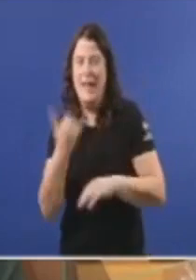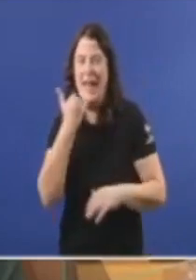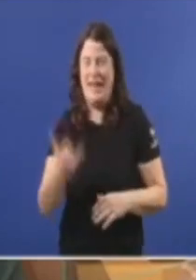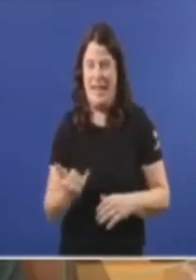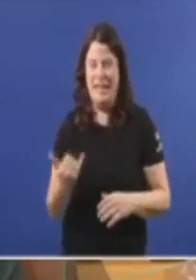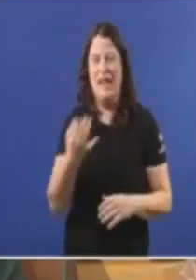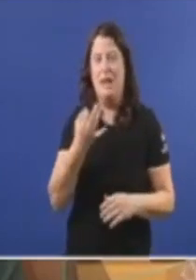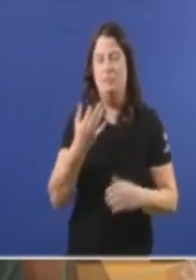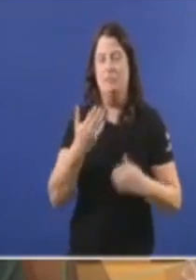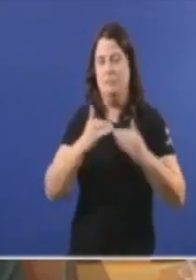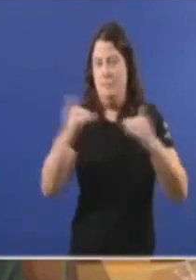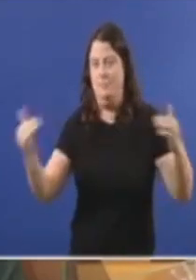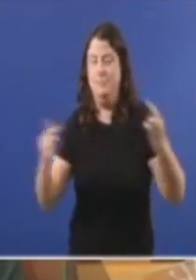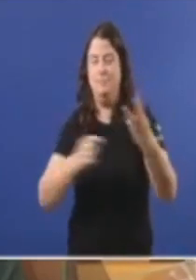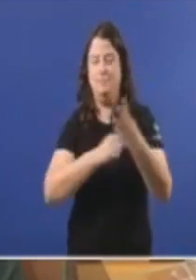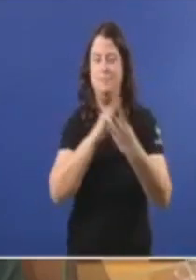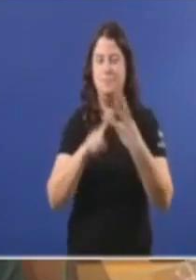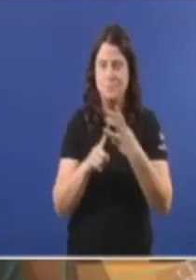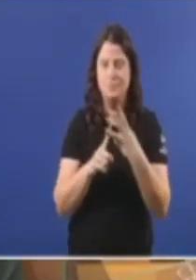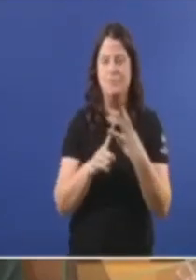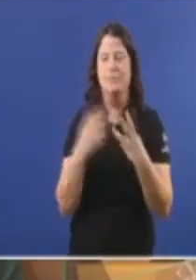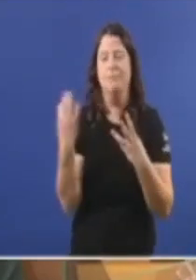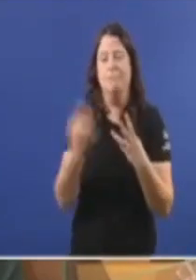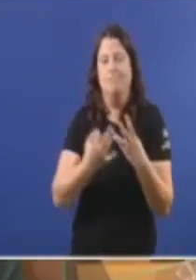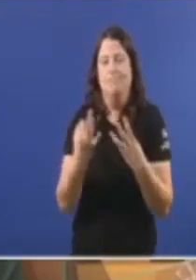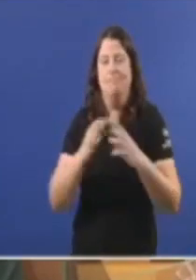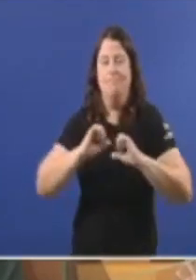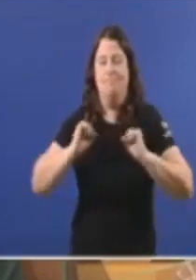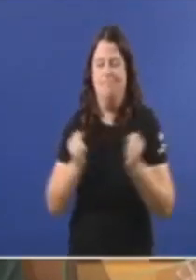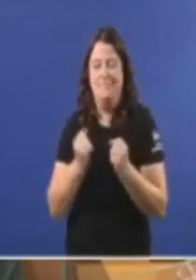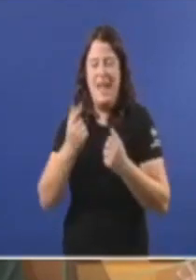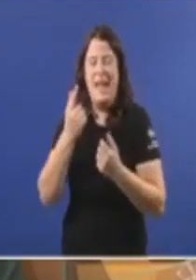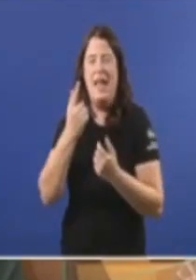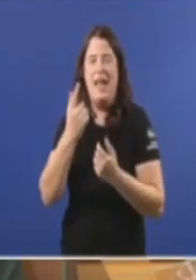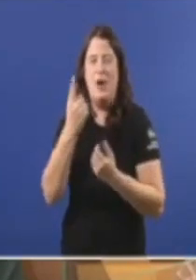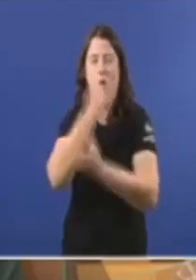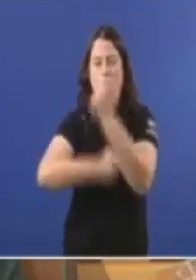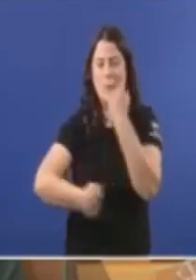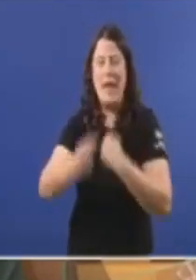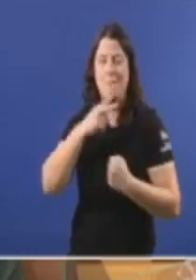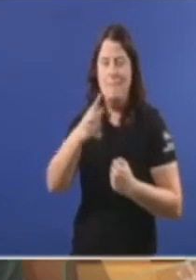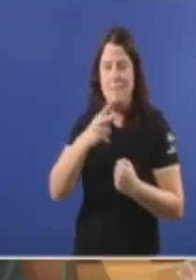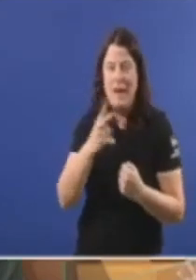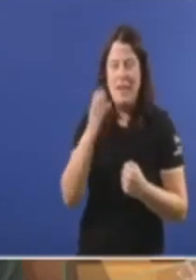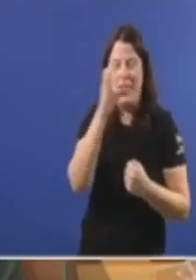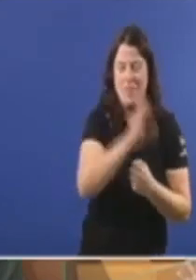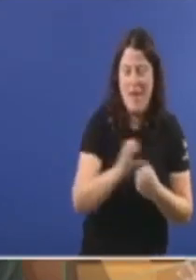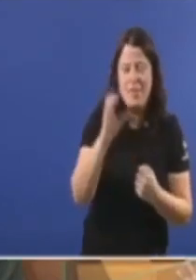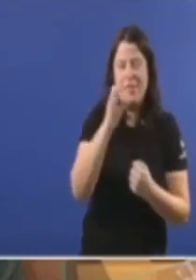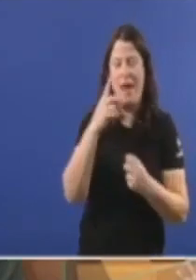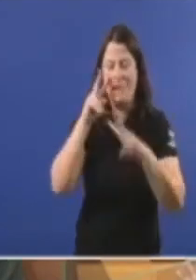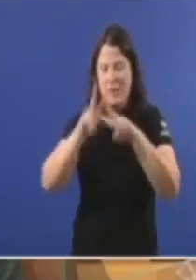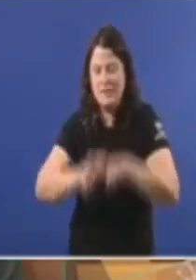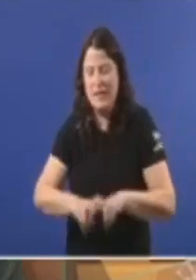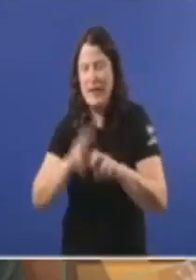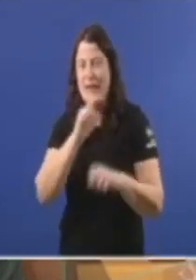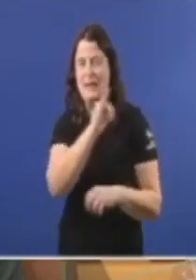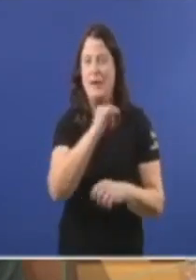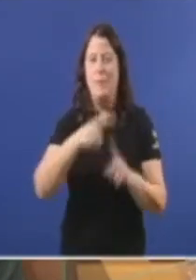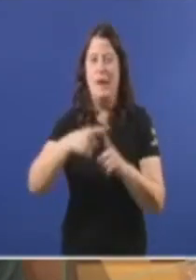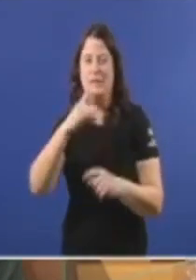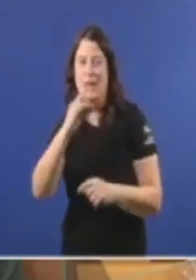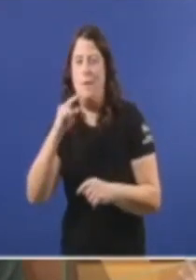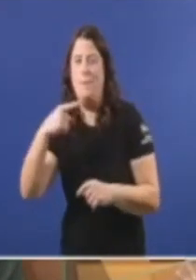xusta. Terceiro, hai que sentar as bases dunha economía verde baseada na ciencia, na investigación e na